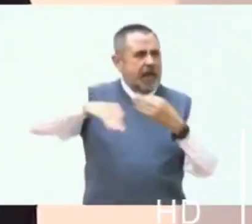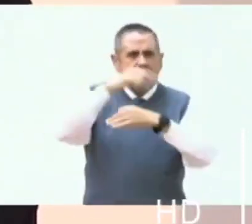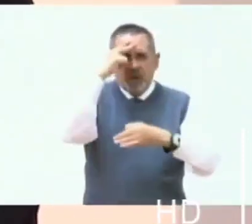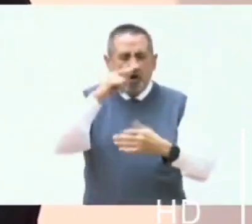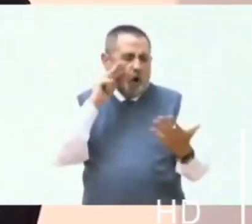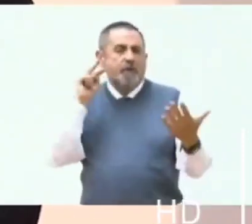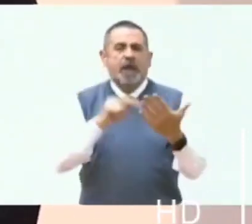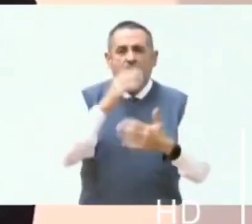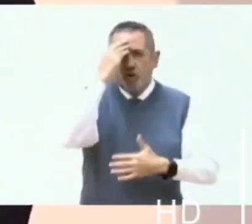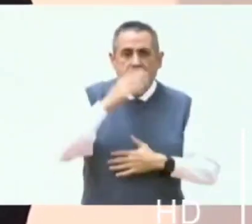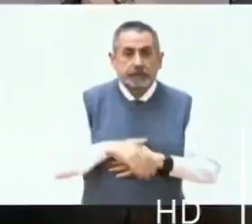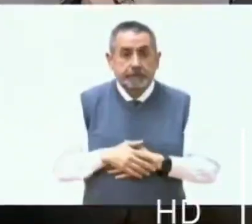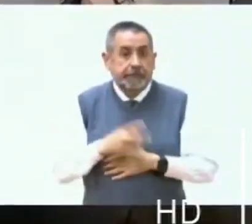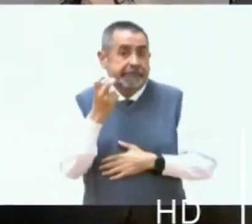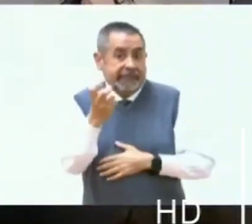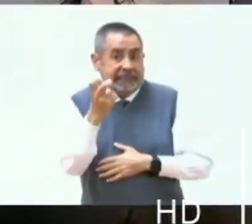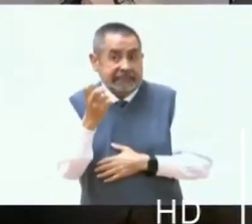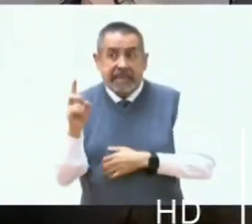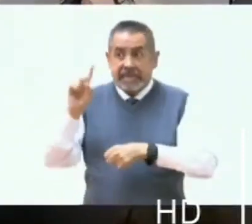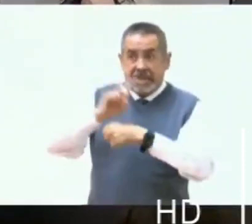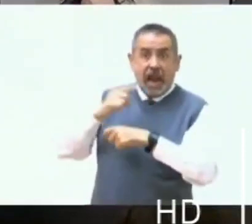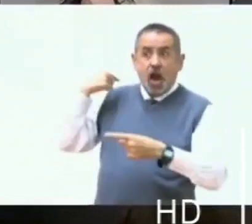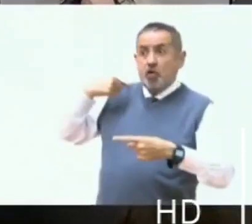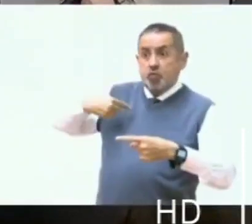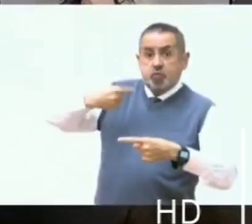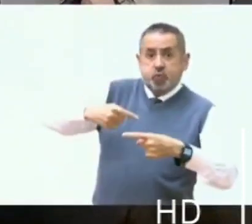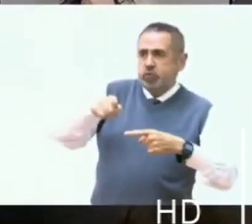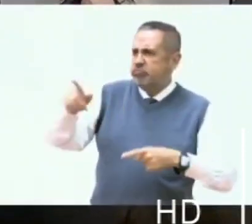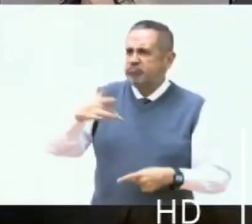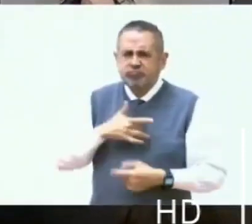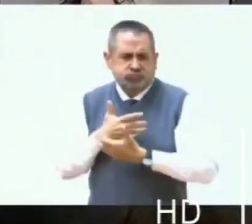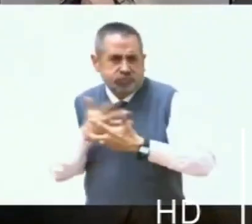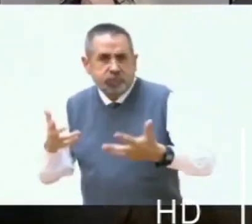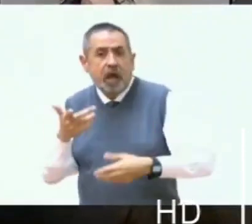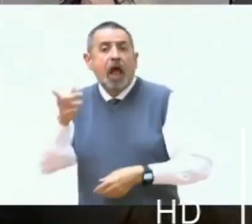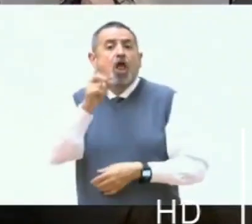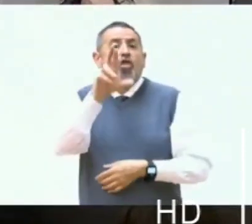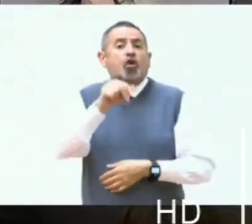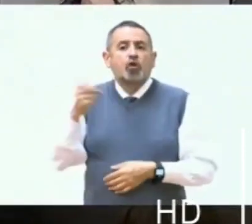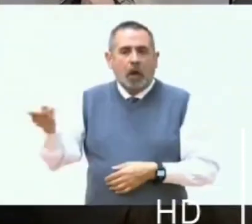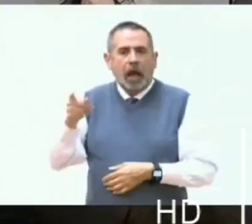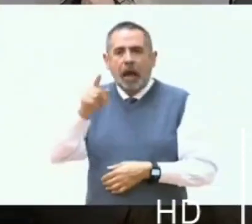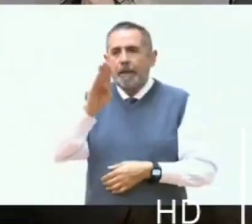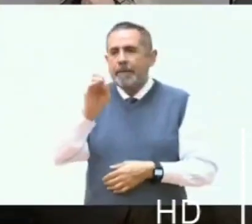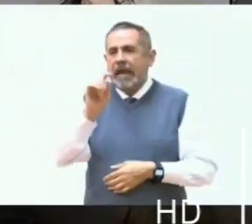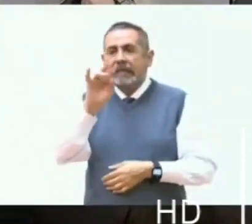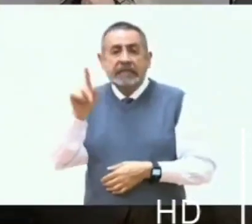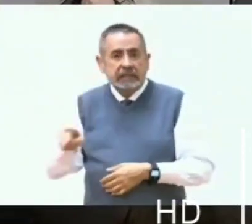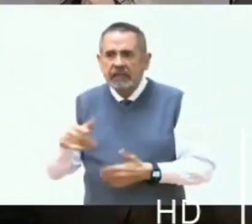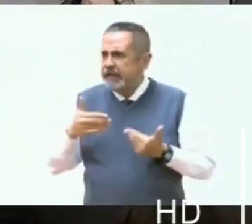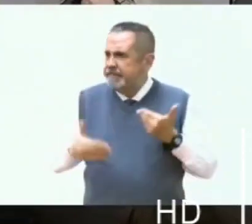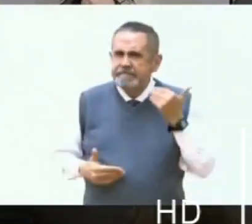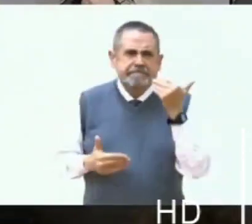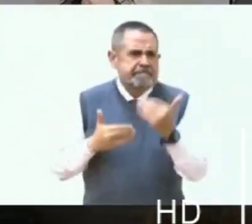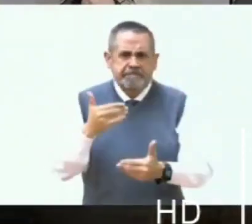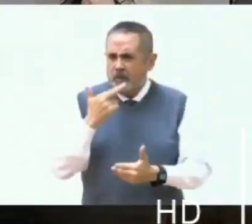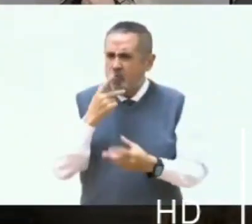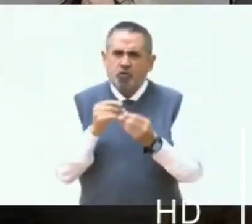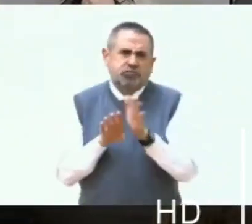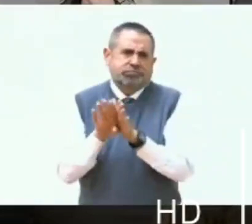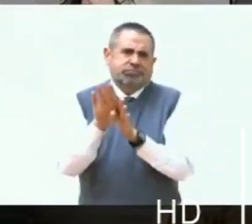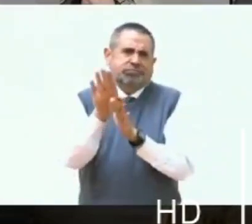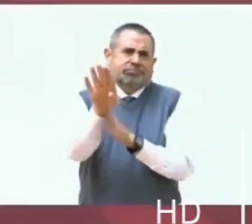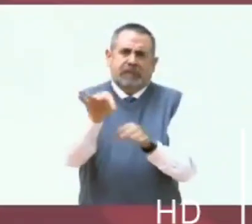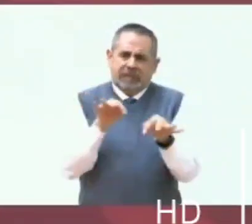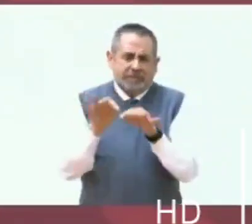entonces, gracias a la generosidad de usted y de la doctora Beatriz Gutiérrez Müller, hemos avanzado mucho porque hemos